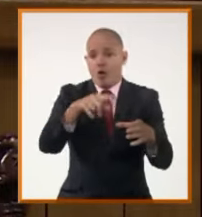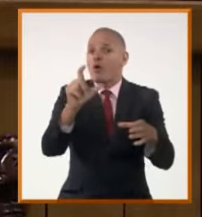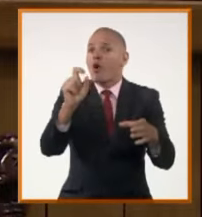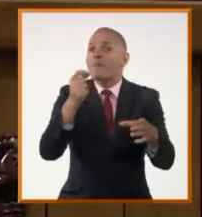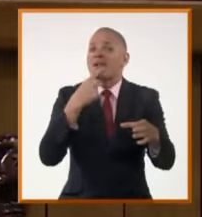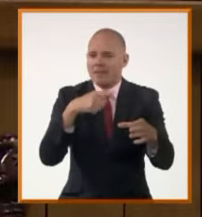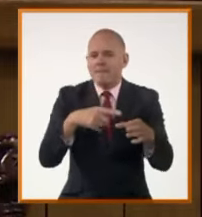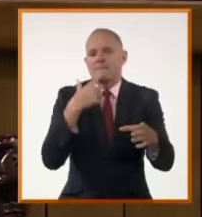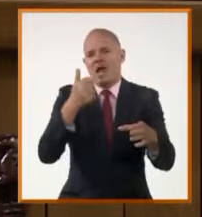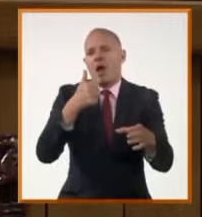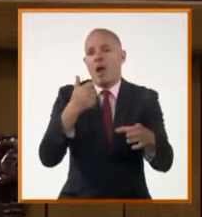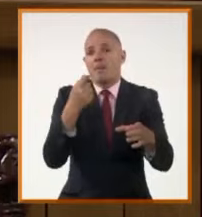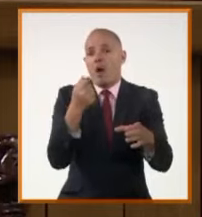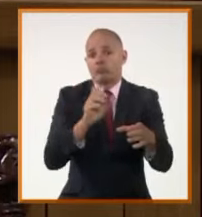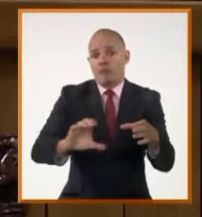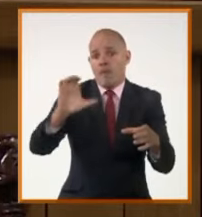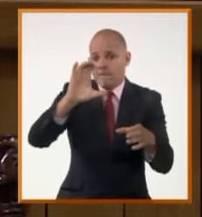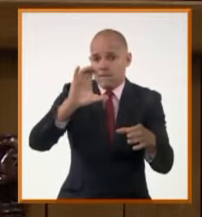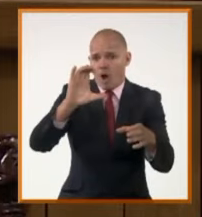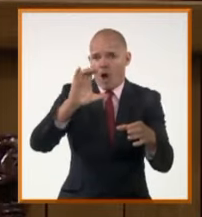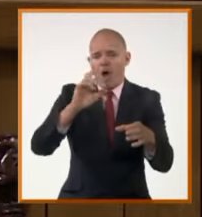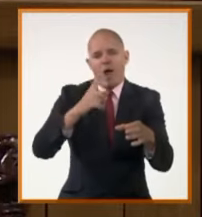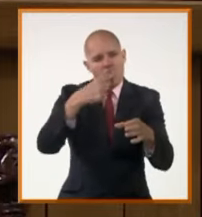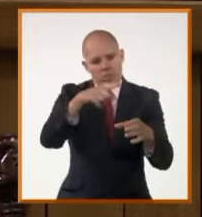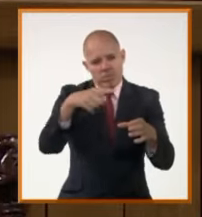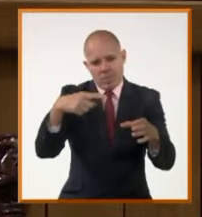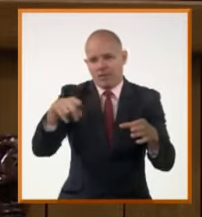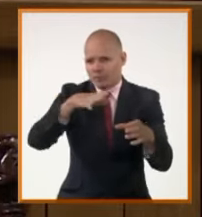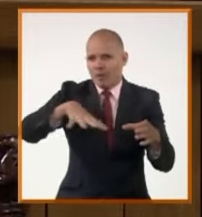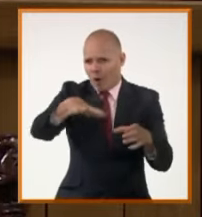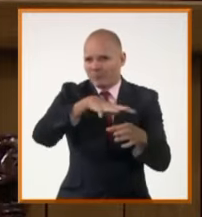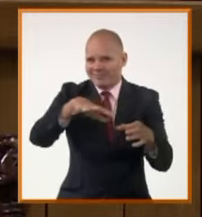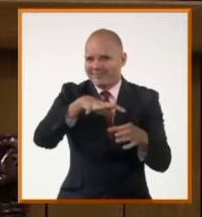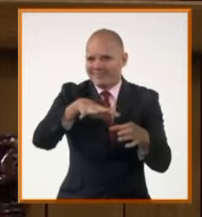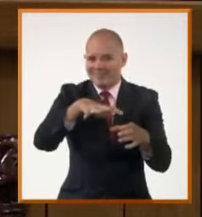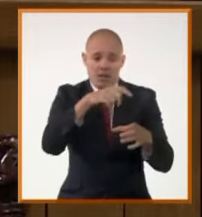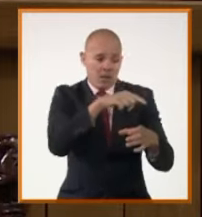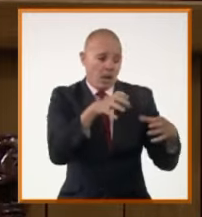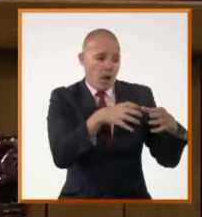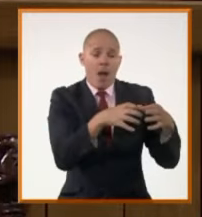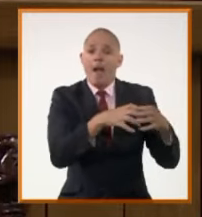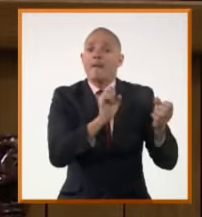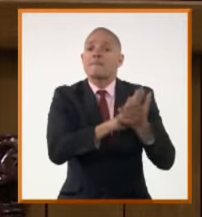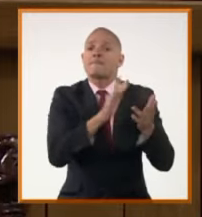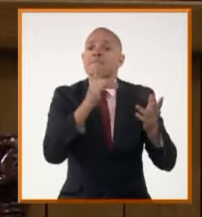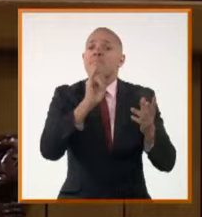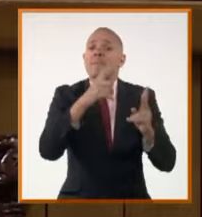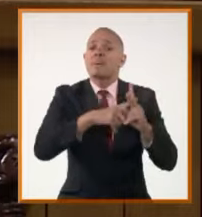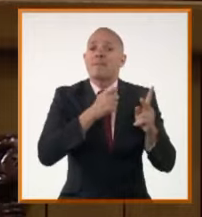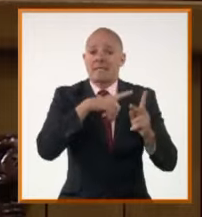que va a ser una cooperativa por encima del que va a ser un negocio, solo en beneficio propio.